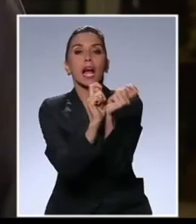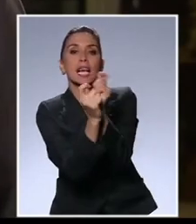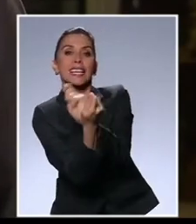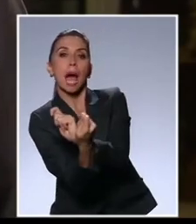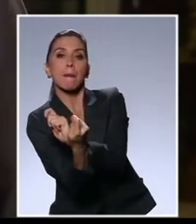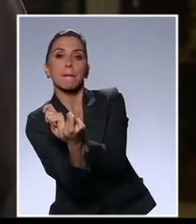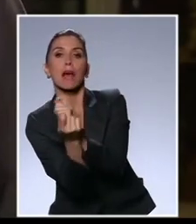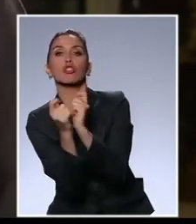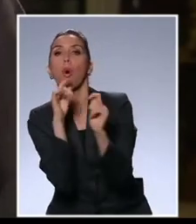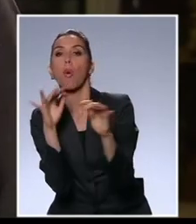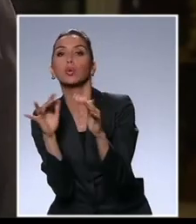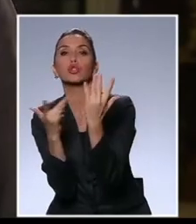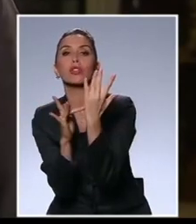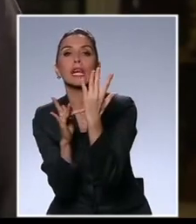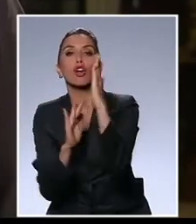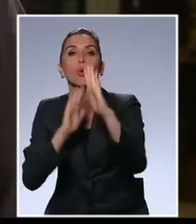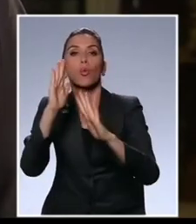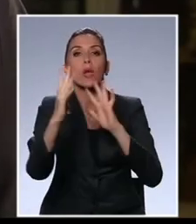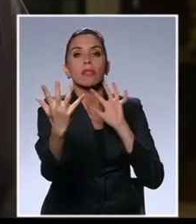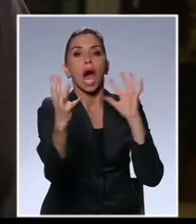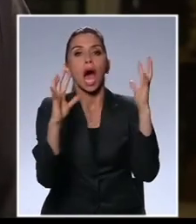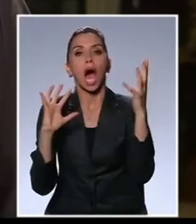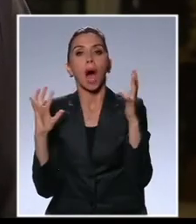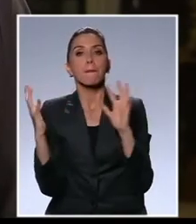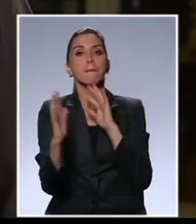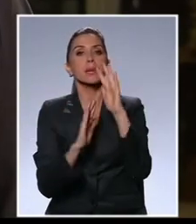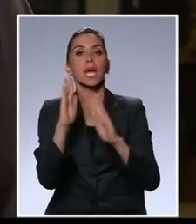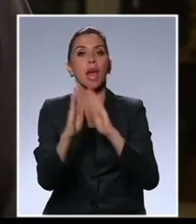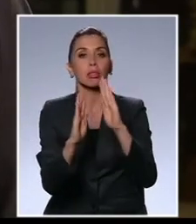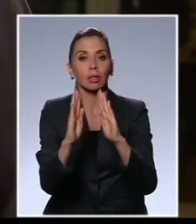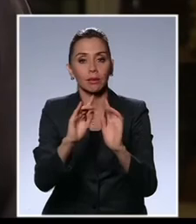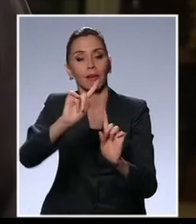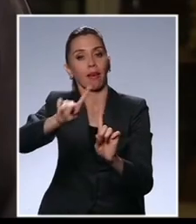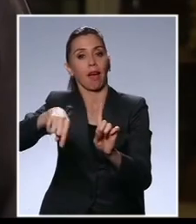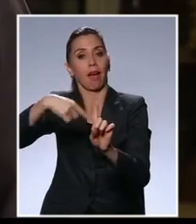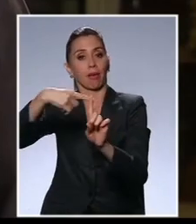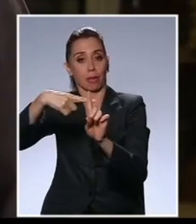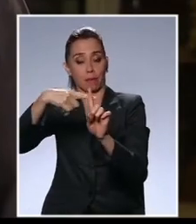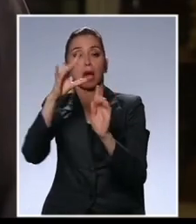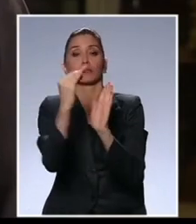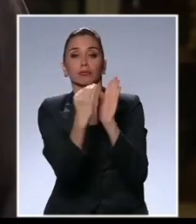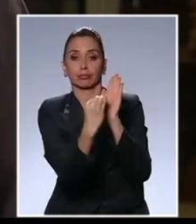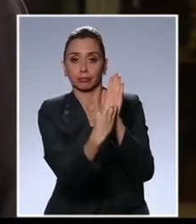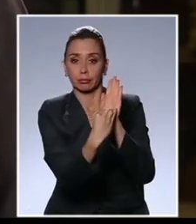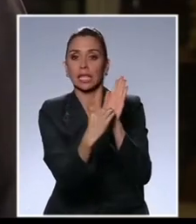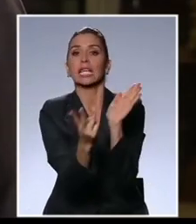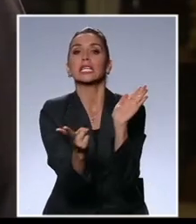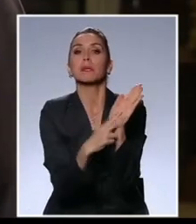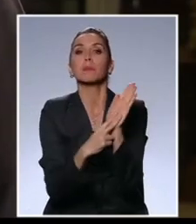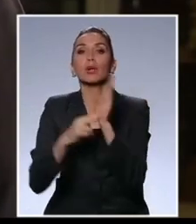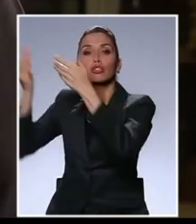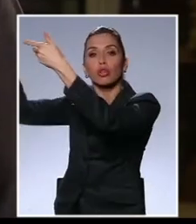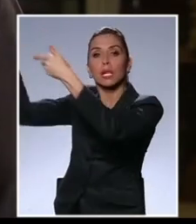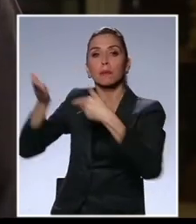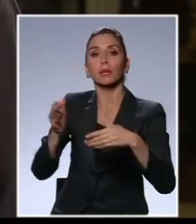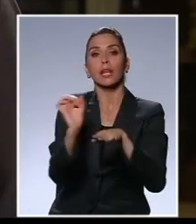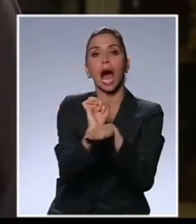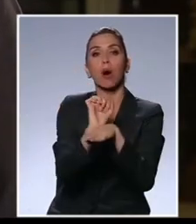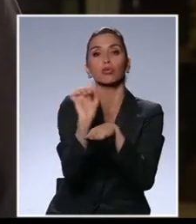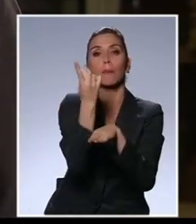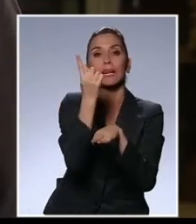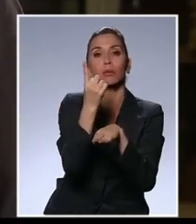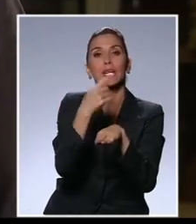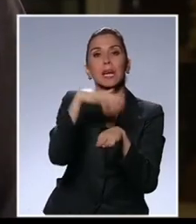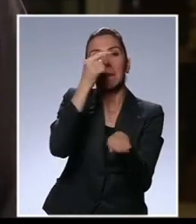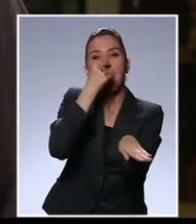tecnologías que ayuden a cuidar el medio ambiente adicionalmente se introducirá un impuesto a la importación de vehículos particulares